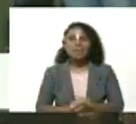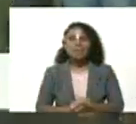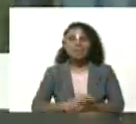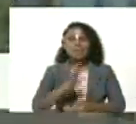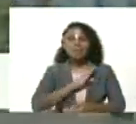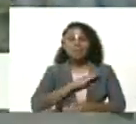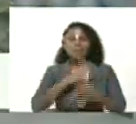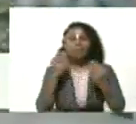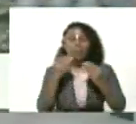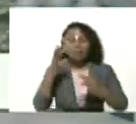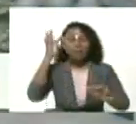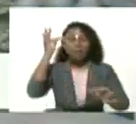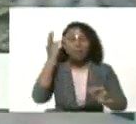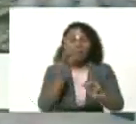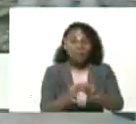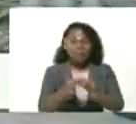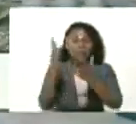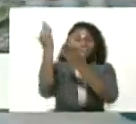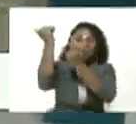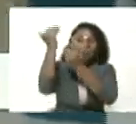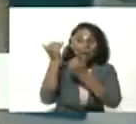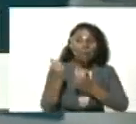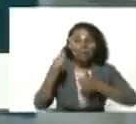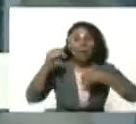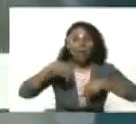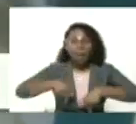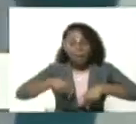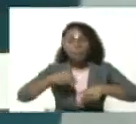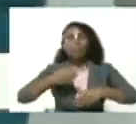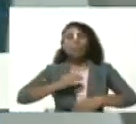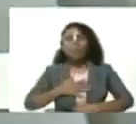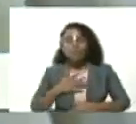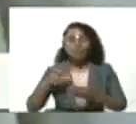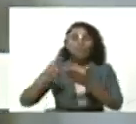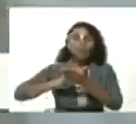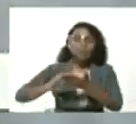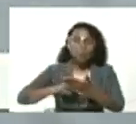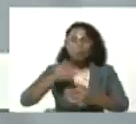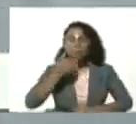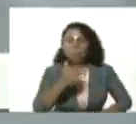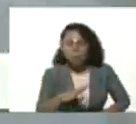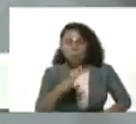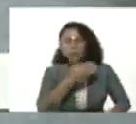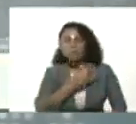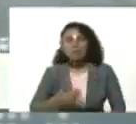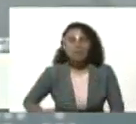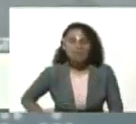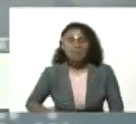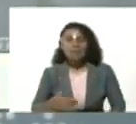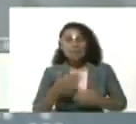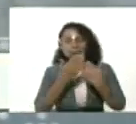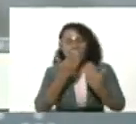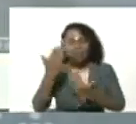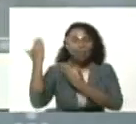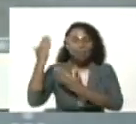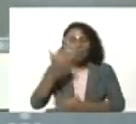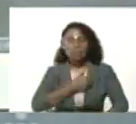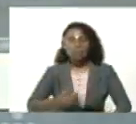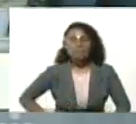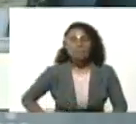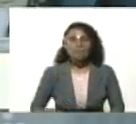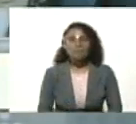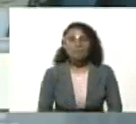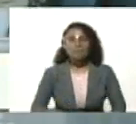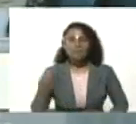Tenemos mucha fe y esperanza de que esto va a solucionarse pronto, presidente. Adelante, presidente.